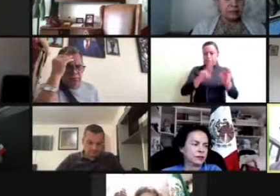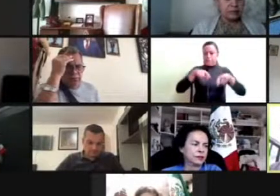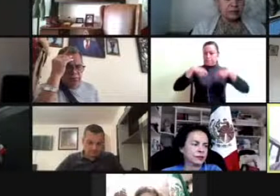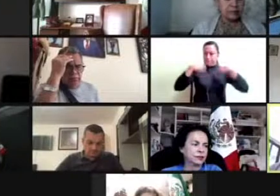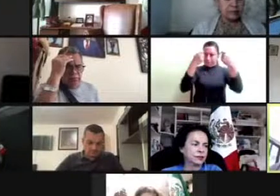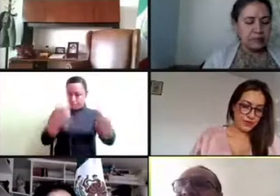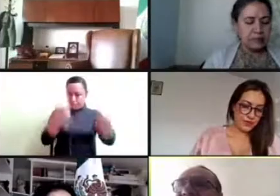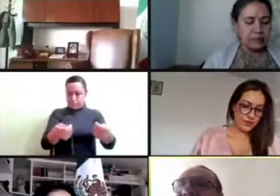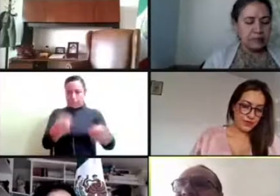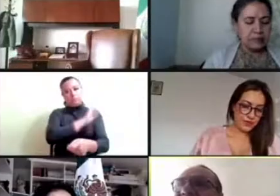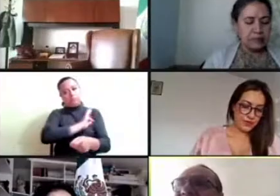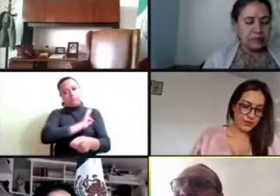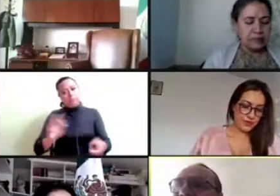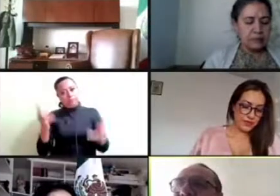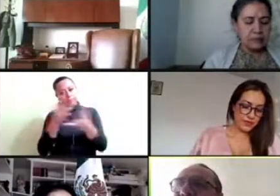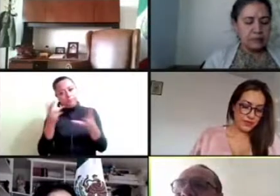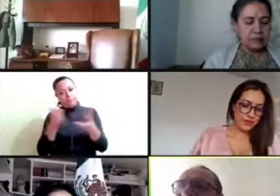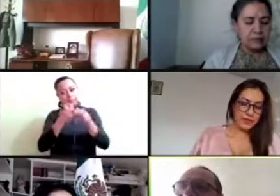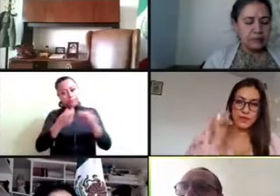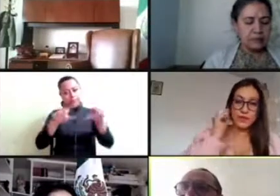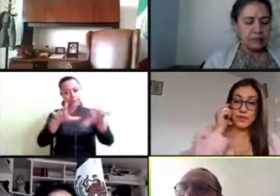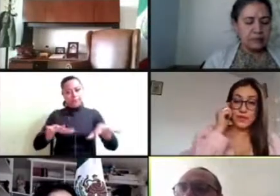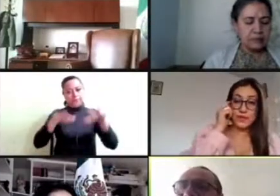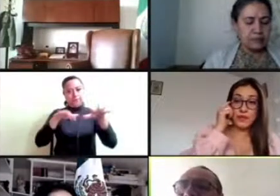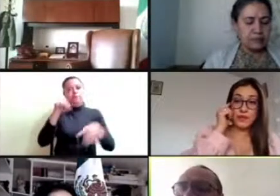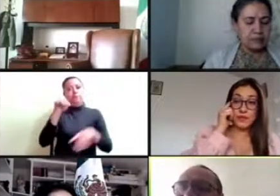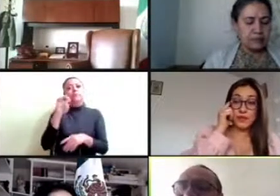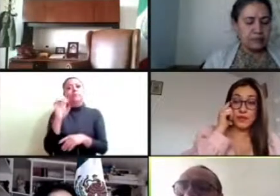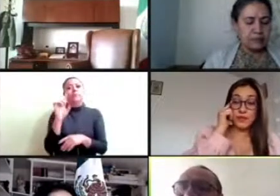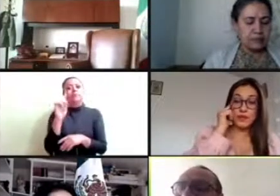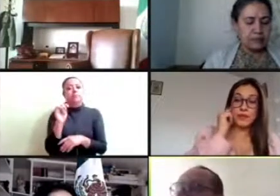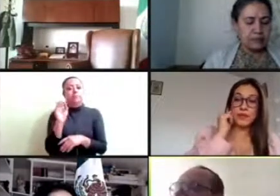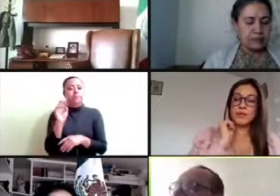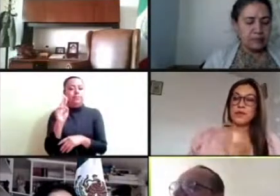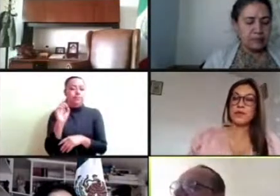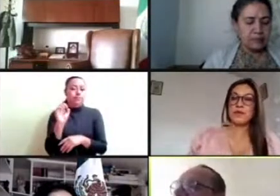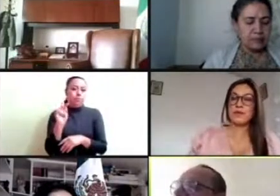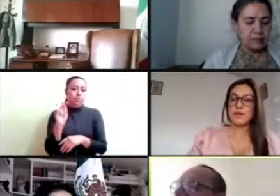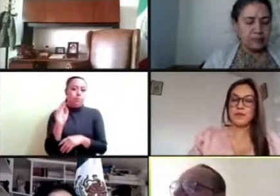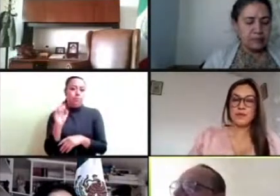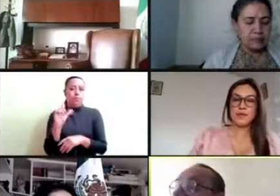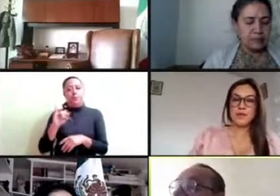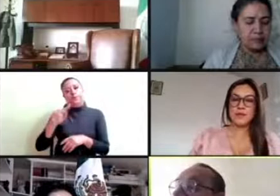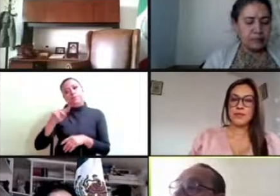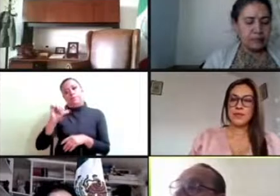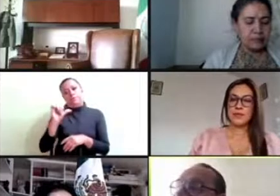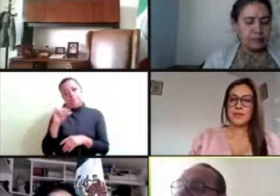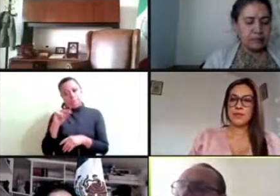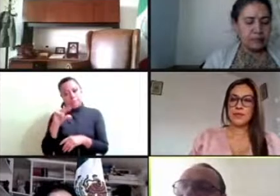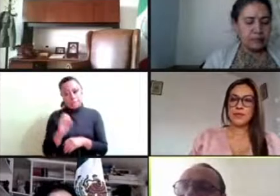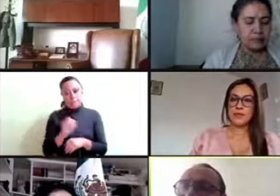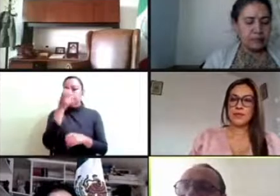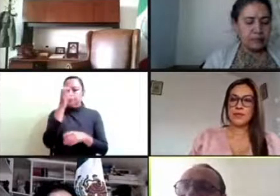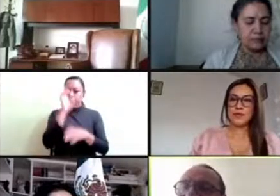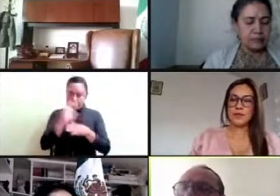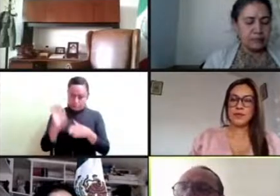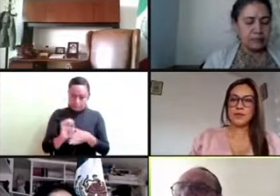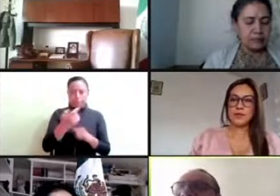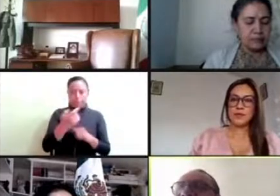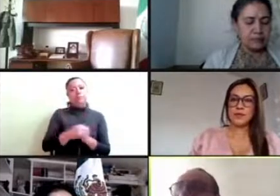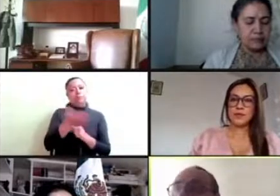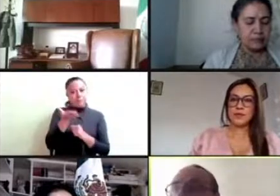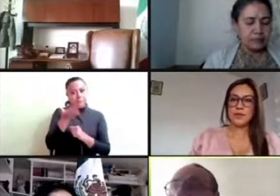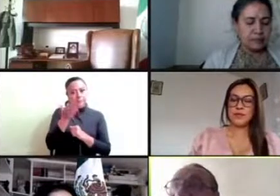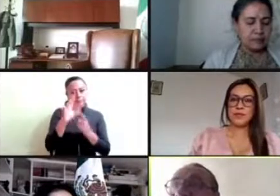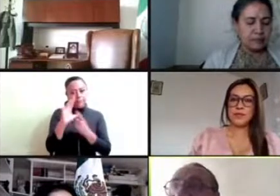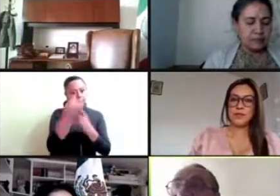conformación de este Parlamento Metropolitano. Entonces estoy solicitando nuevamente a la comisión correspondiente de este Congreso para que